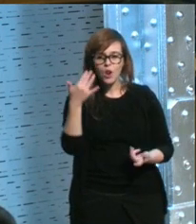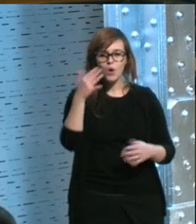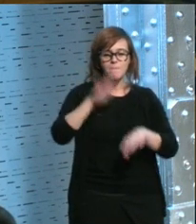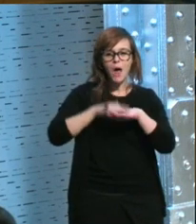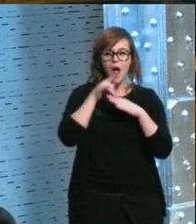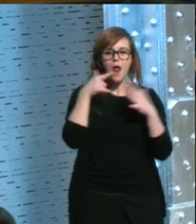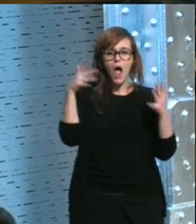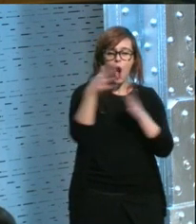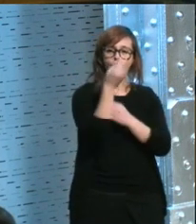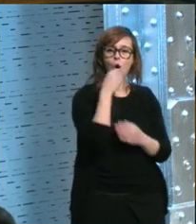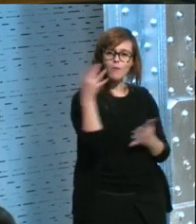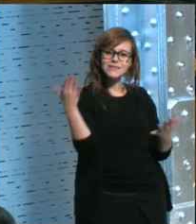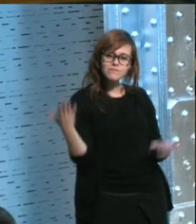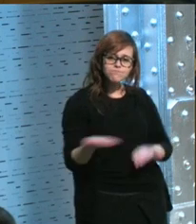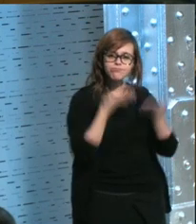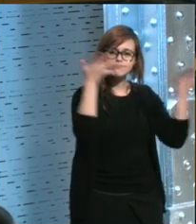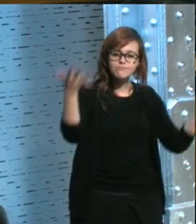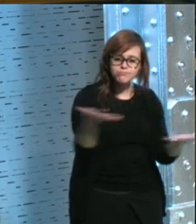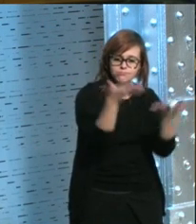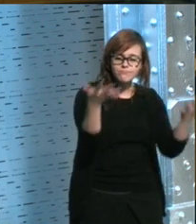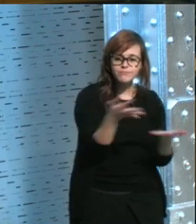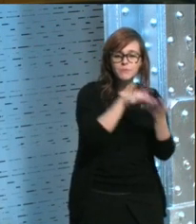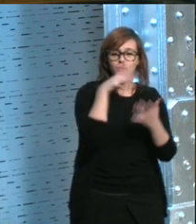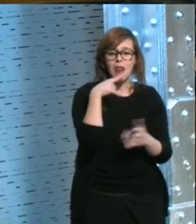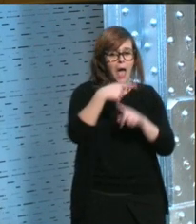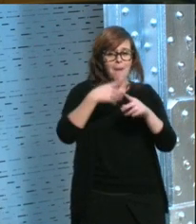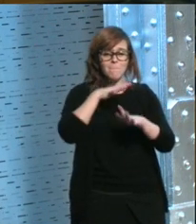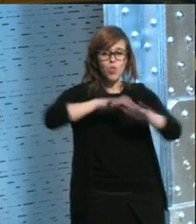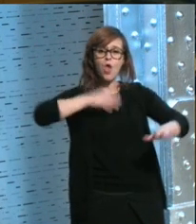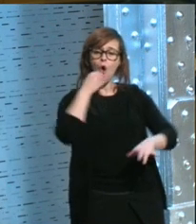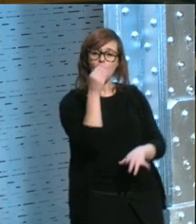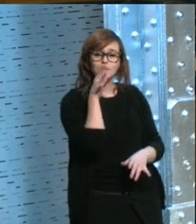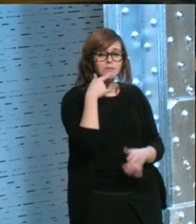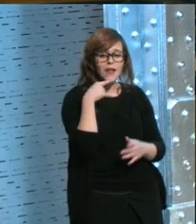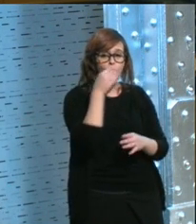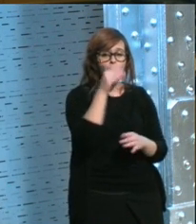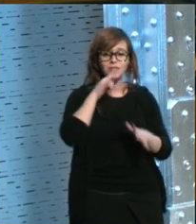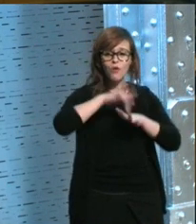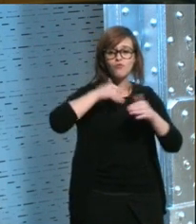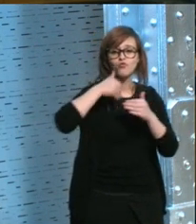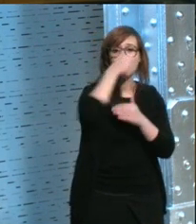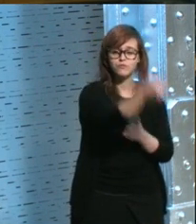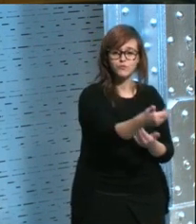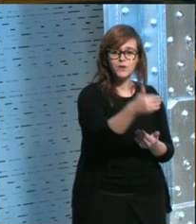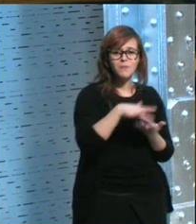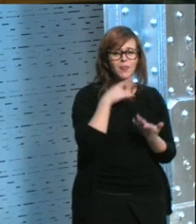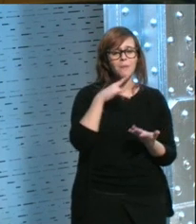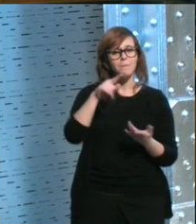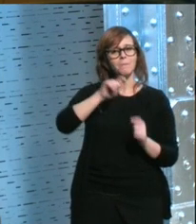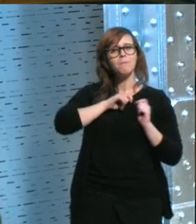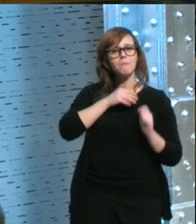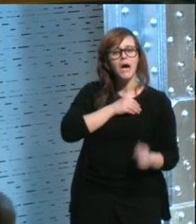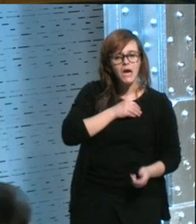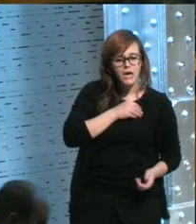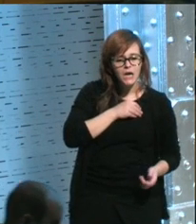ayudar a estos jóvenes, porque la mitad son como jóvenes que, porque digo, es el futuro, y bueno, me da pena saber